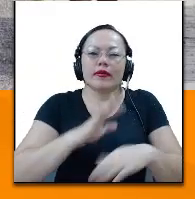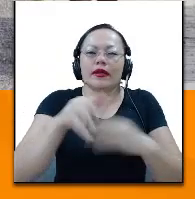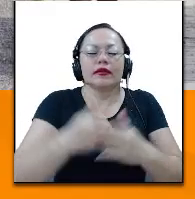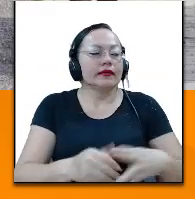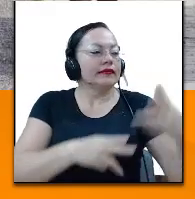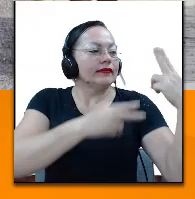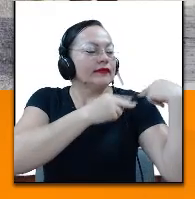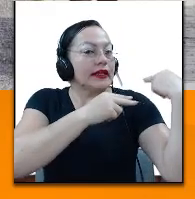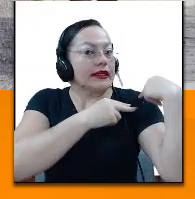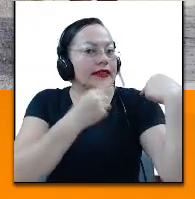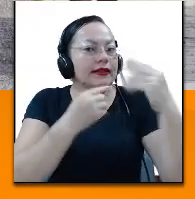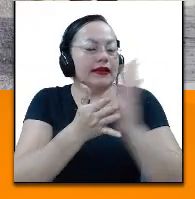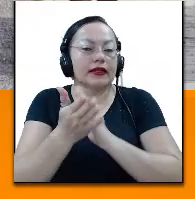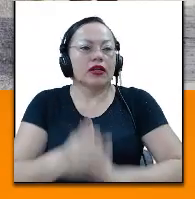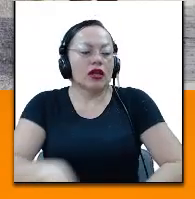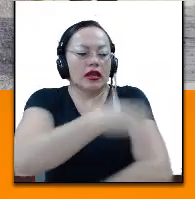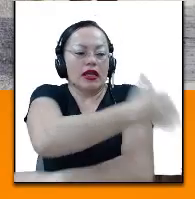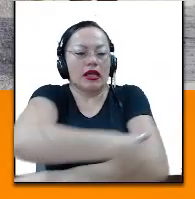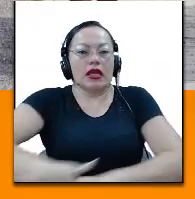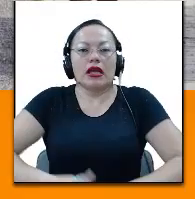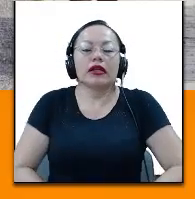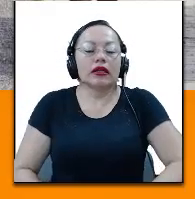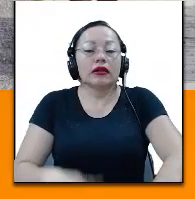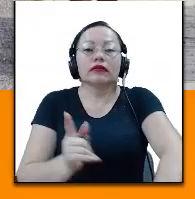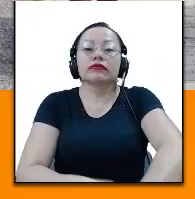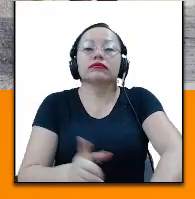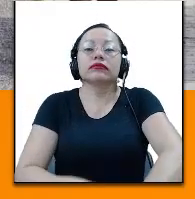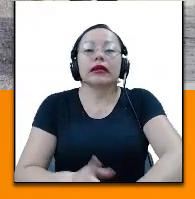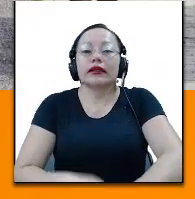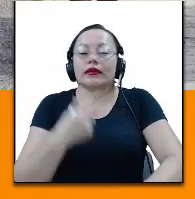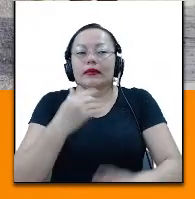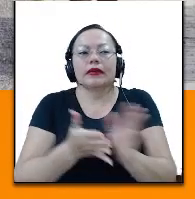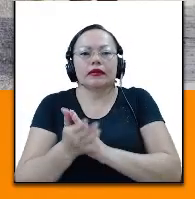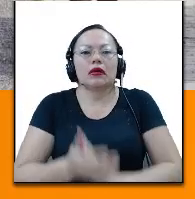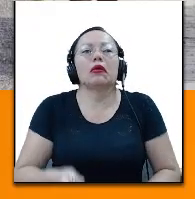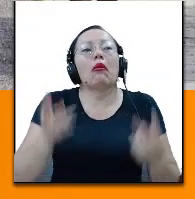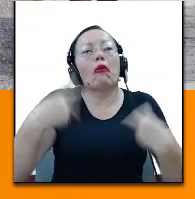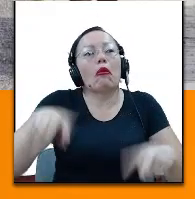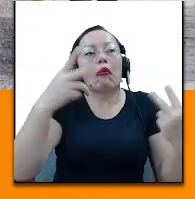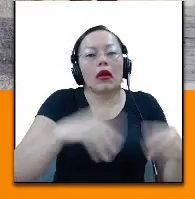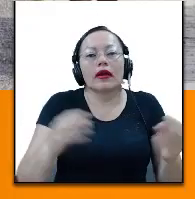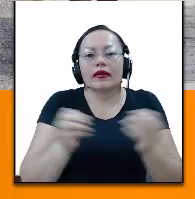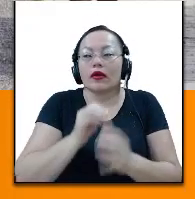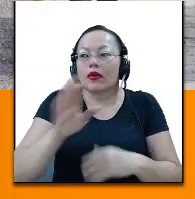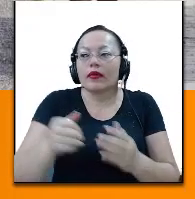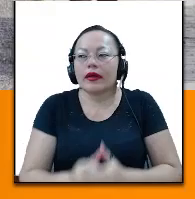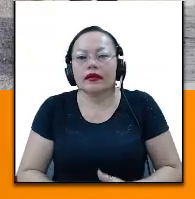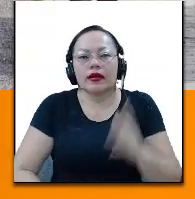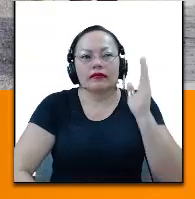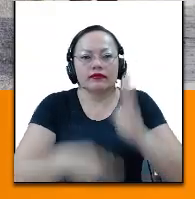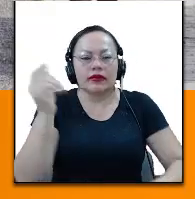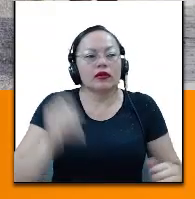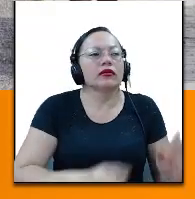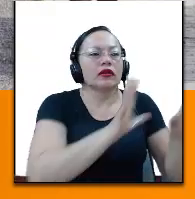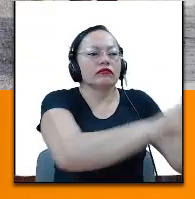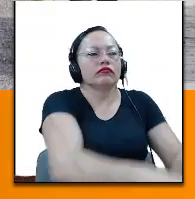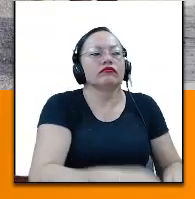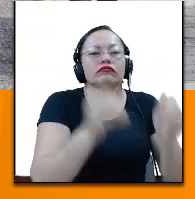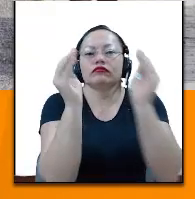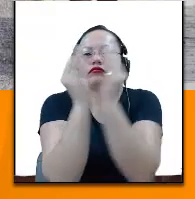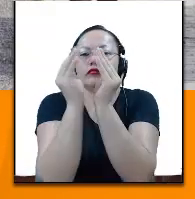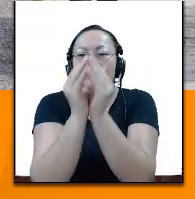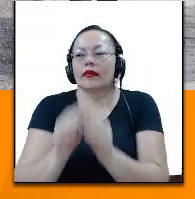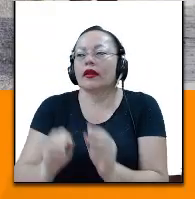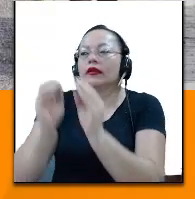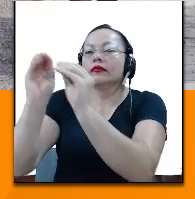su custodia y estén en la calle en el tiempo a tratar, se deberá informar inmediatamente a la comisaría de familia para que